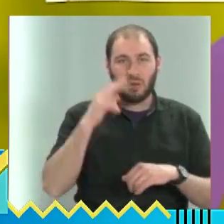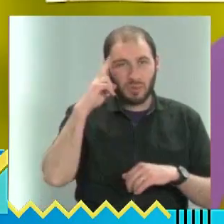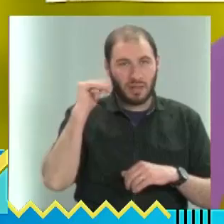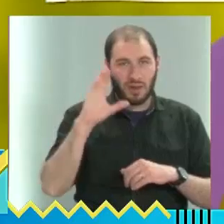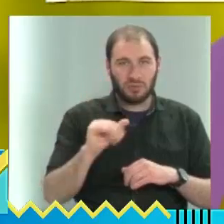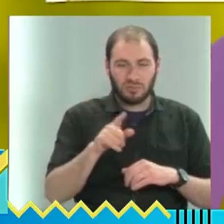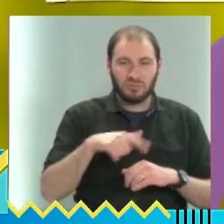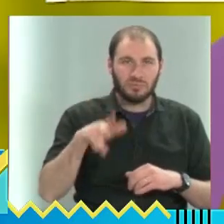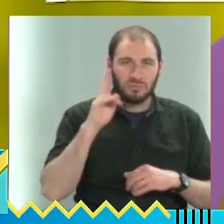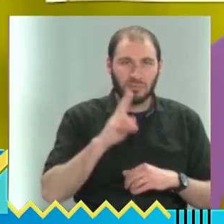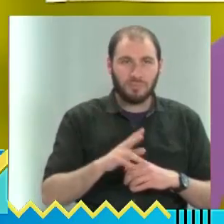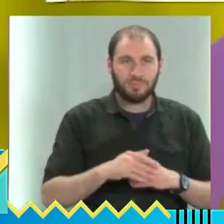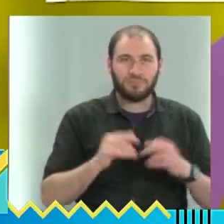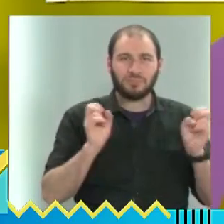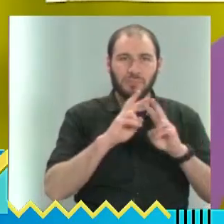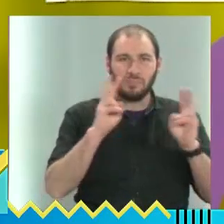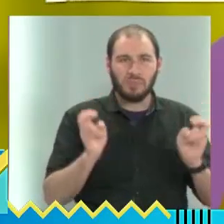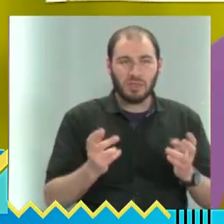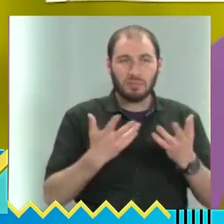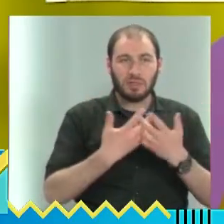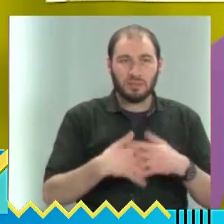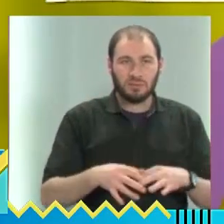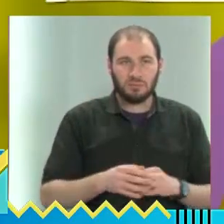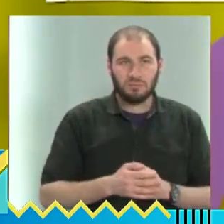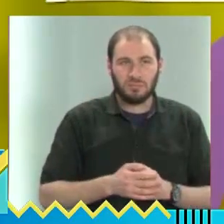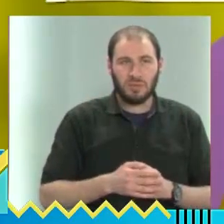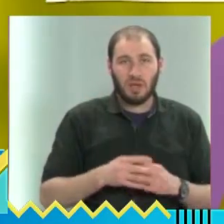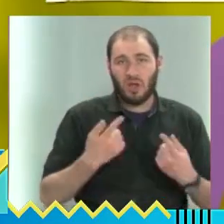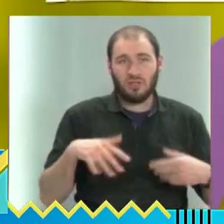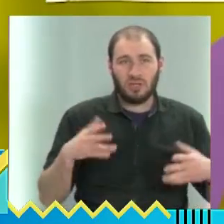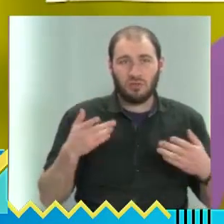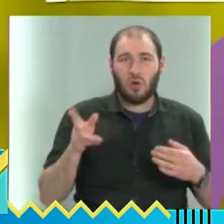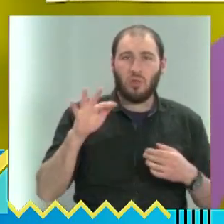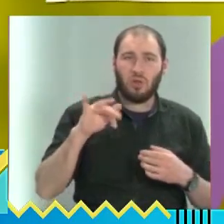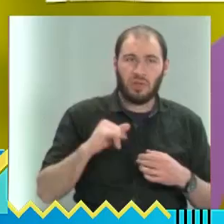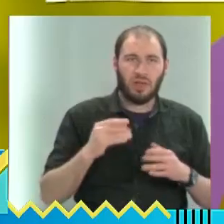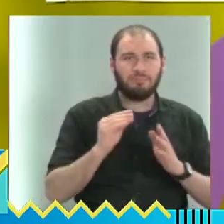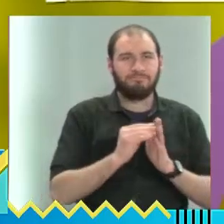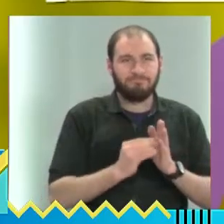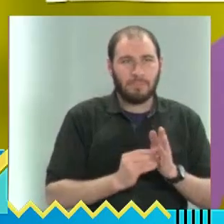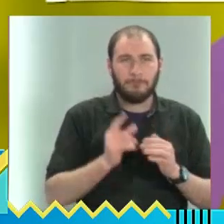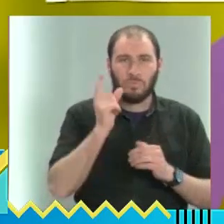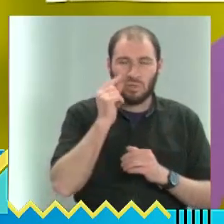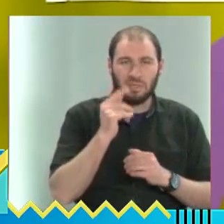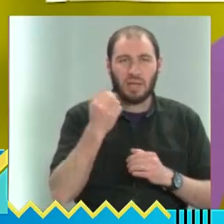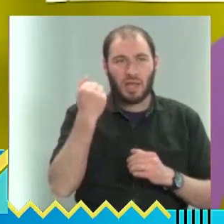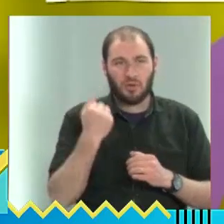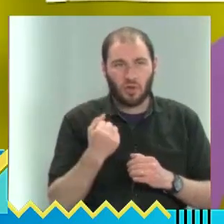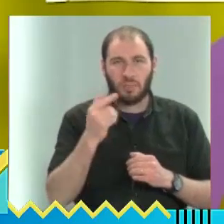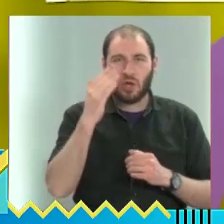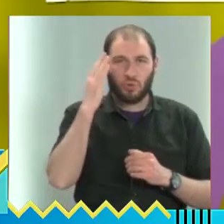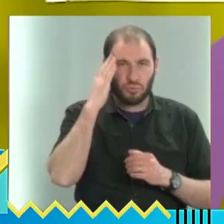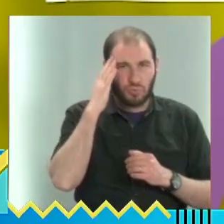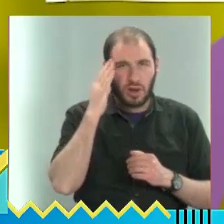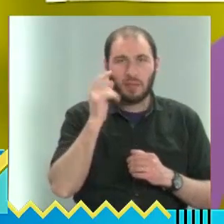horas ustedes pueden ver aquellos temas relacionados con la cotidianidad, ¿sí? Con aquella agenda política, económica,